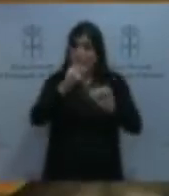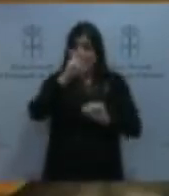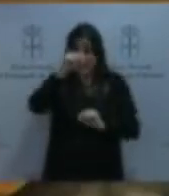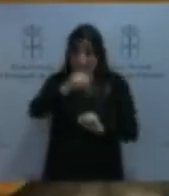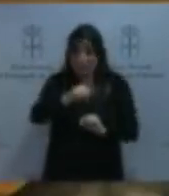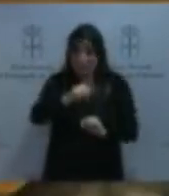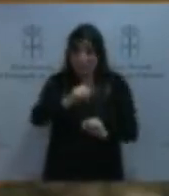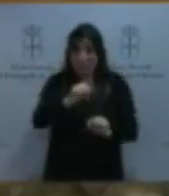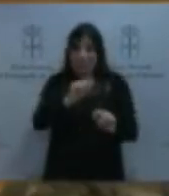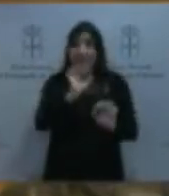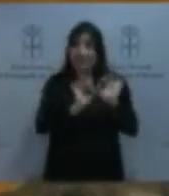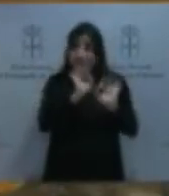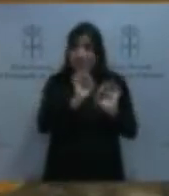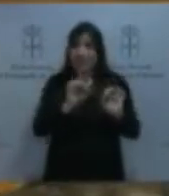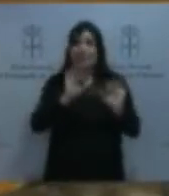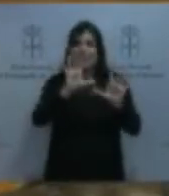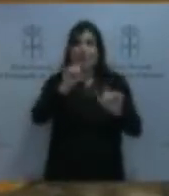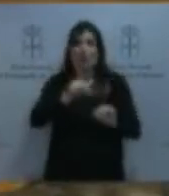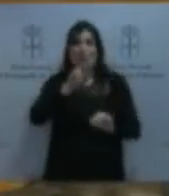10,2. Estamos al menos entre el paquete